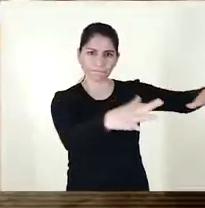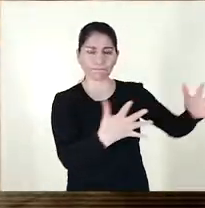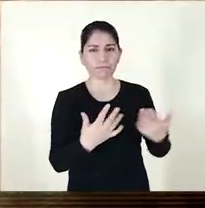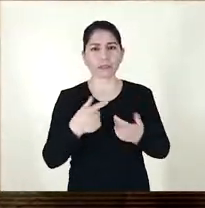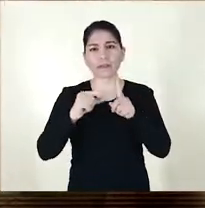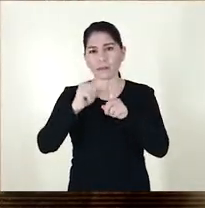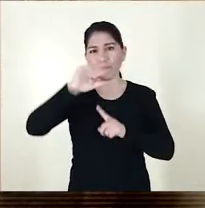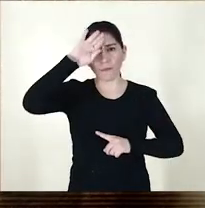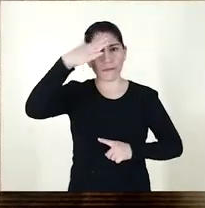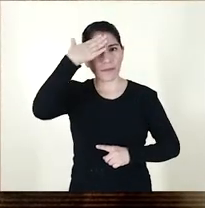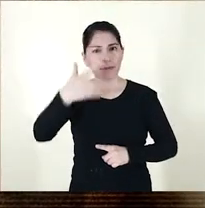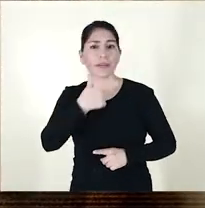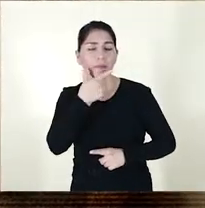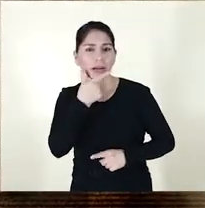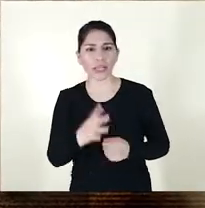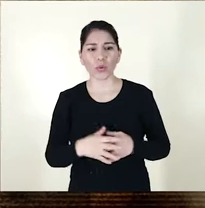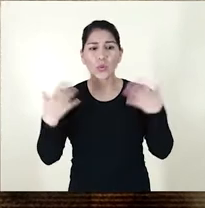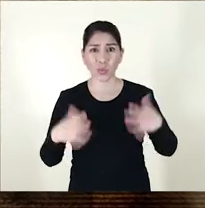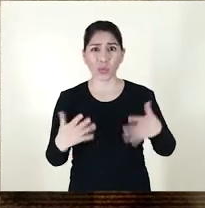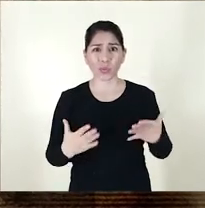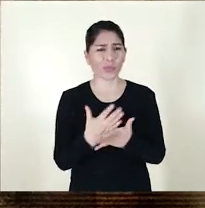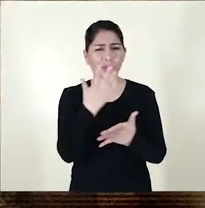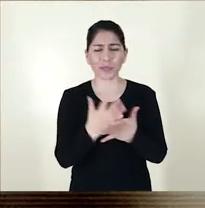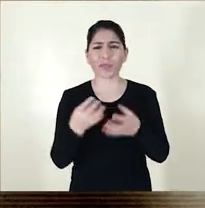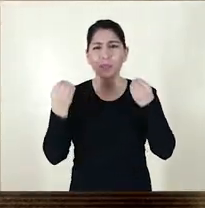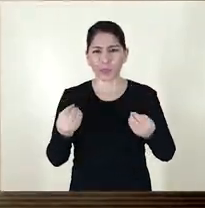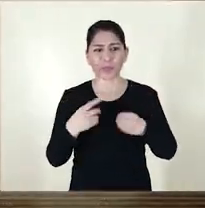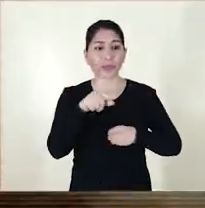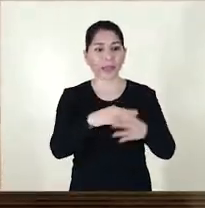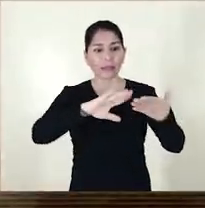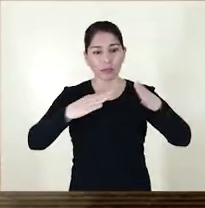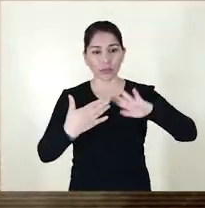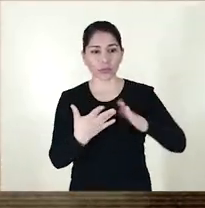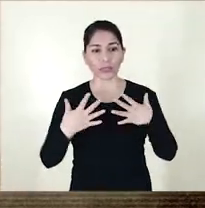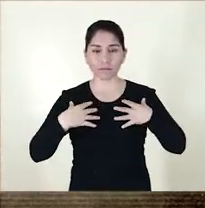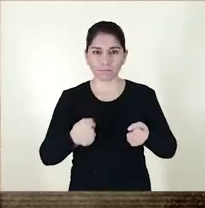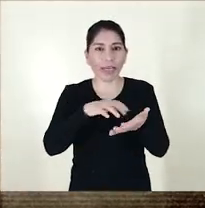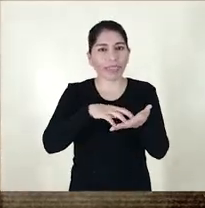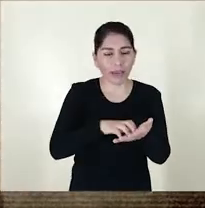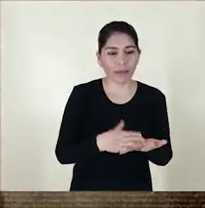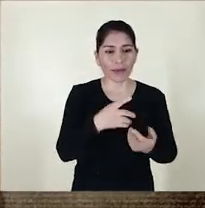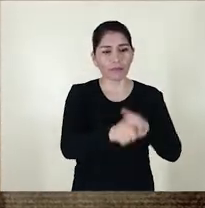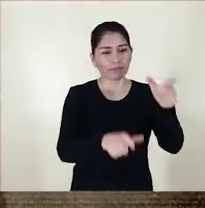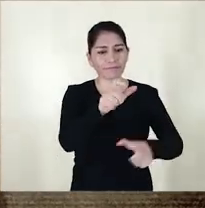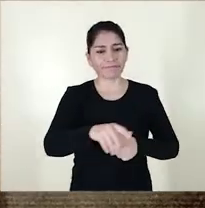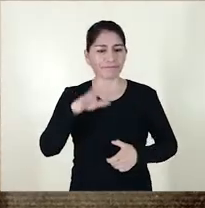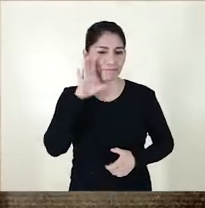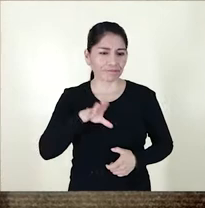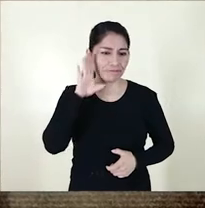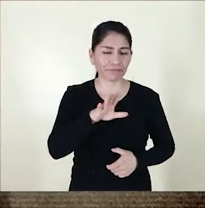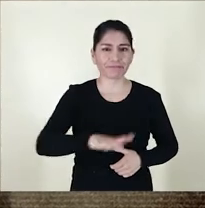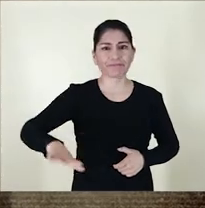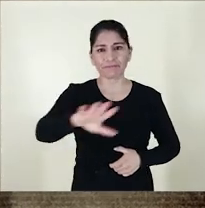fiebre amarilla. Las causas que la contribuyeron fueron la poca salubridad e higiene de una ciudad, que casi en nada se había modernizado en